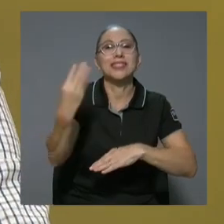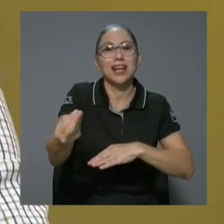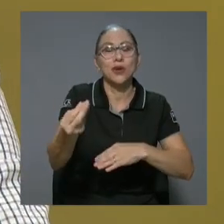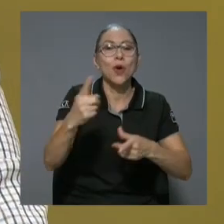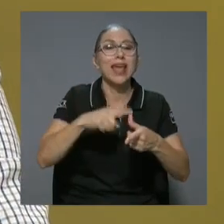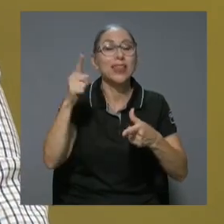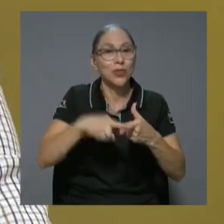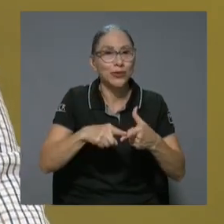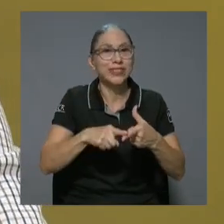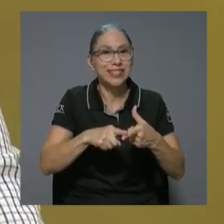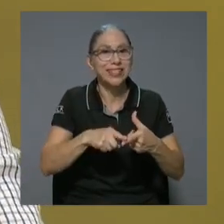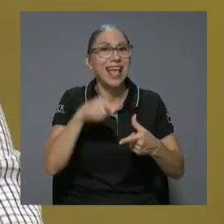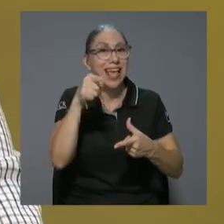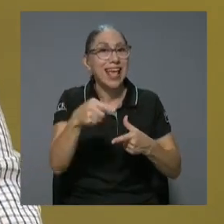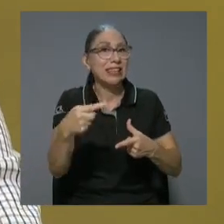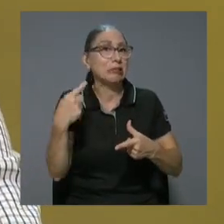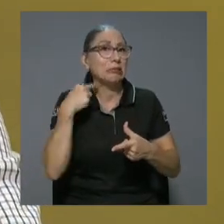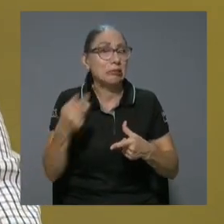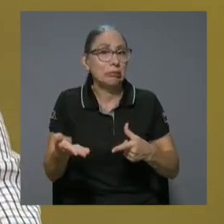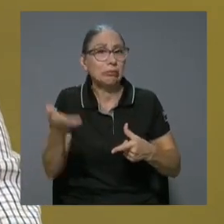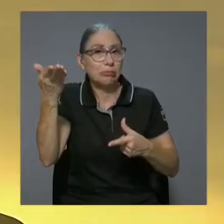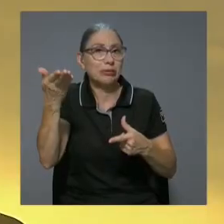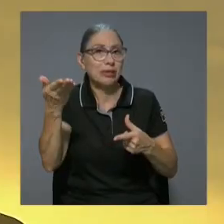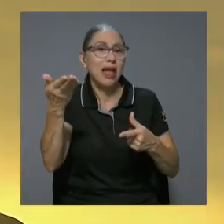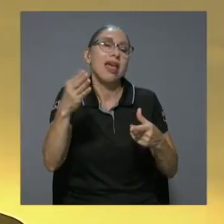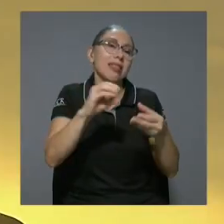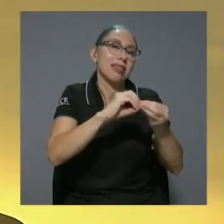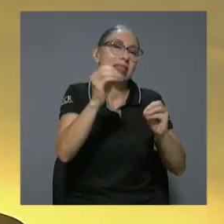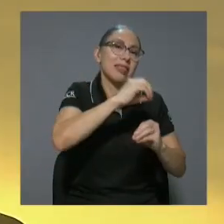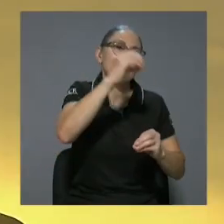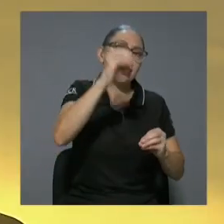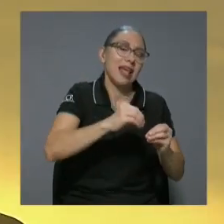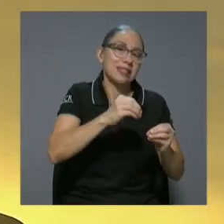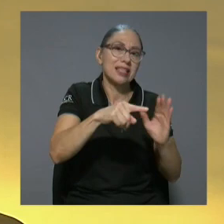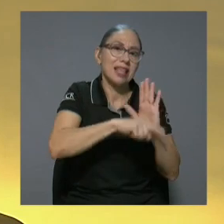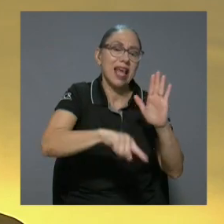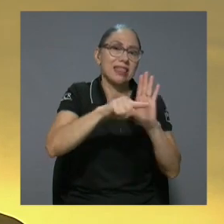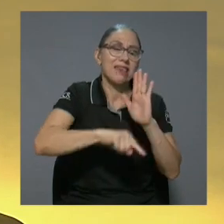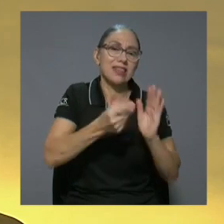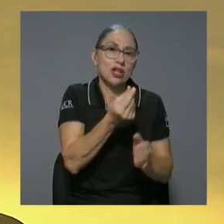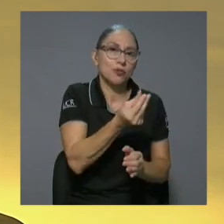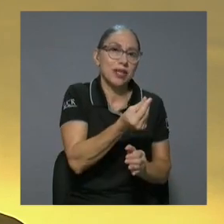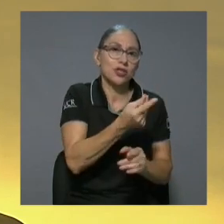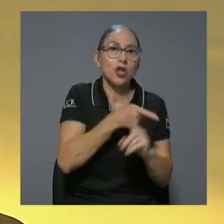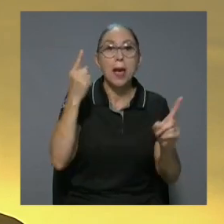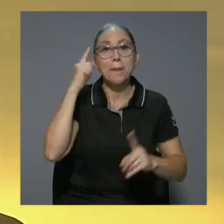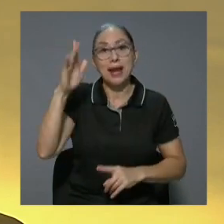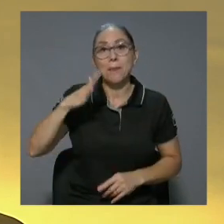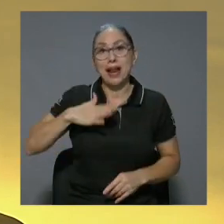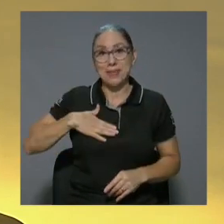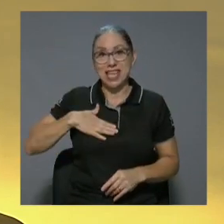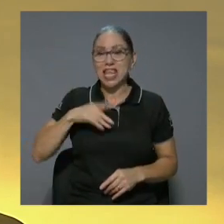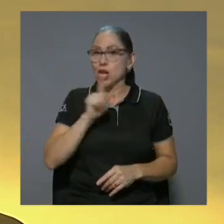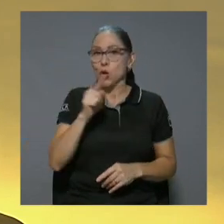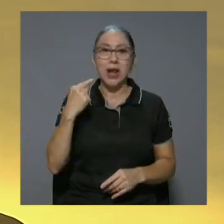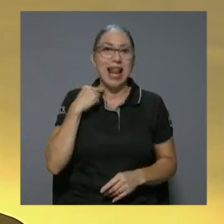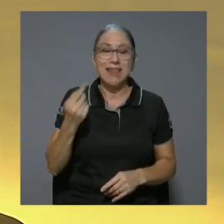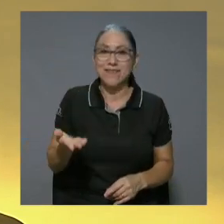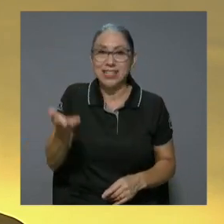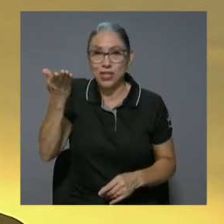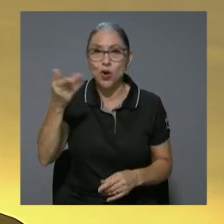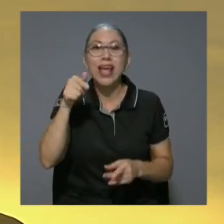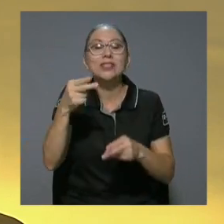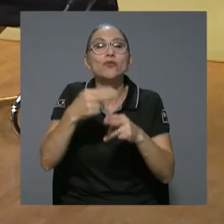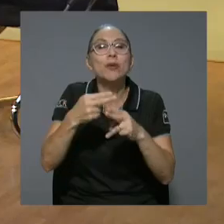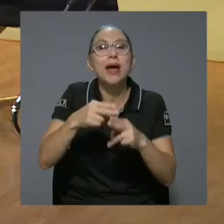primas, condujo a tasas de variación negativas en los precios. Para mí no era deflación, es decir, no constituía un caso de una situación de deflación, porque